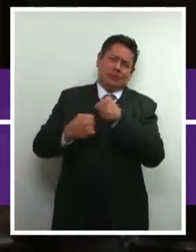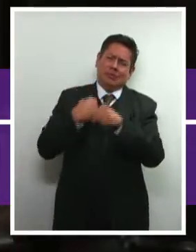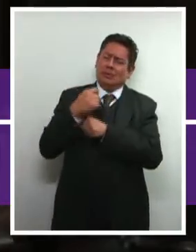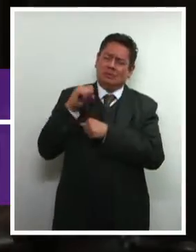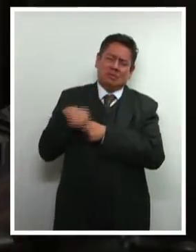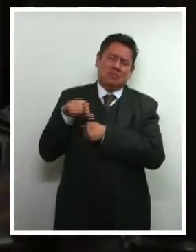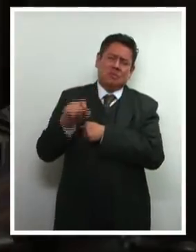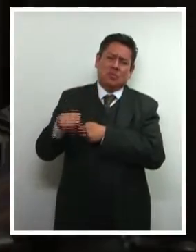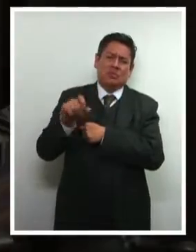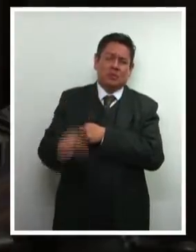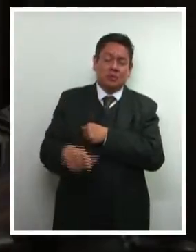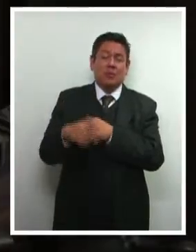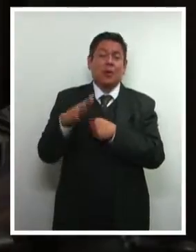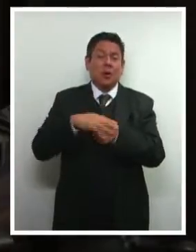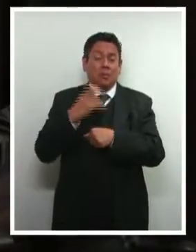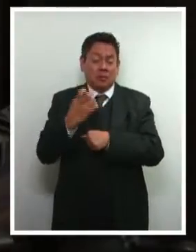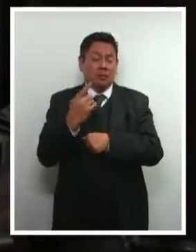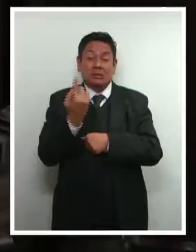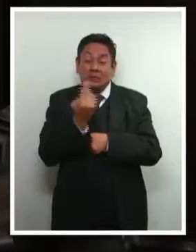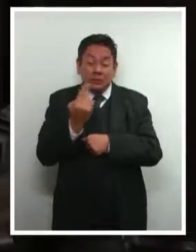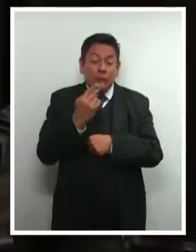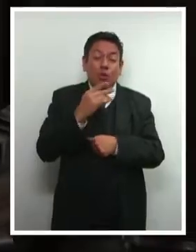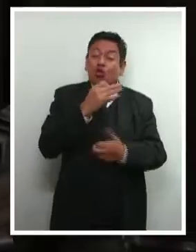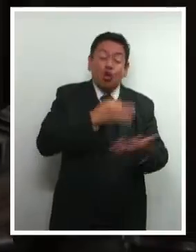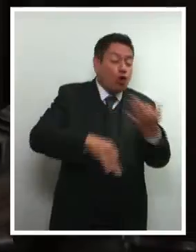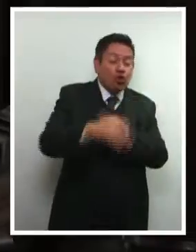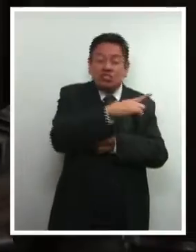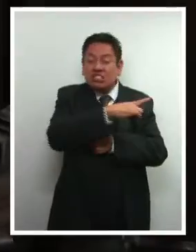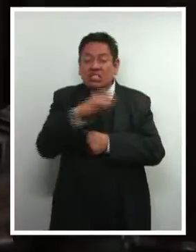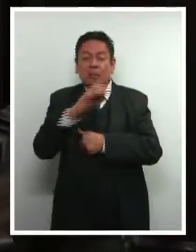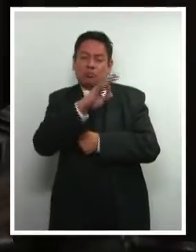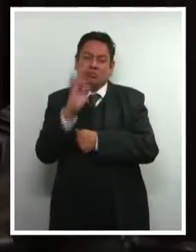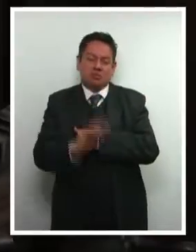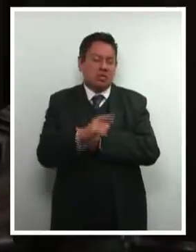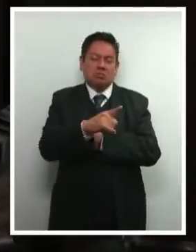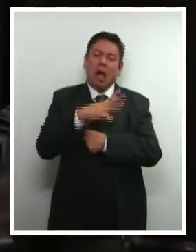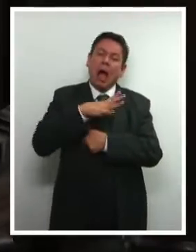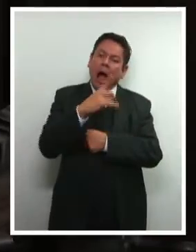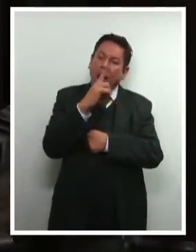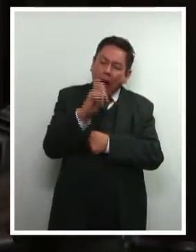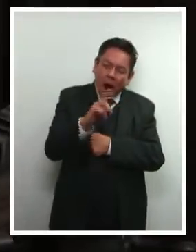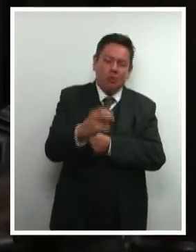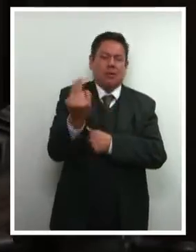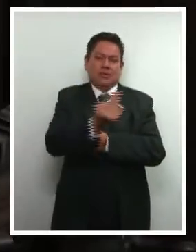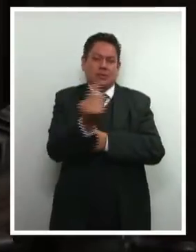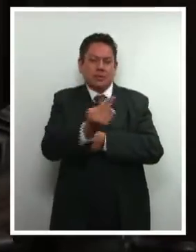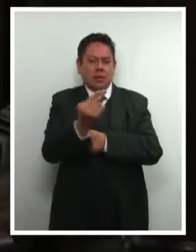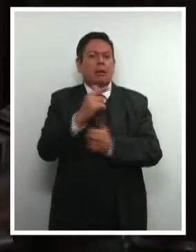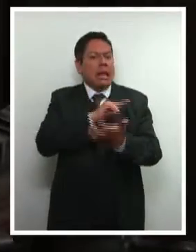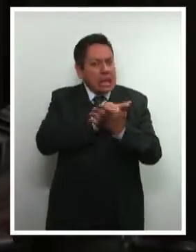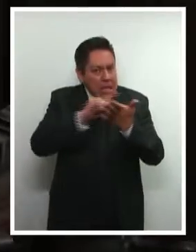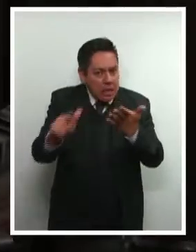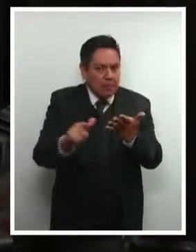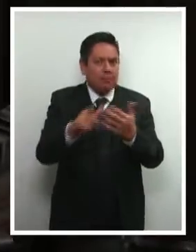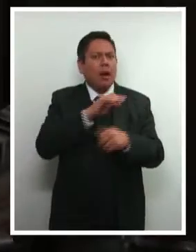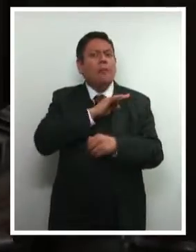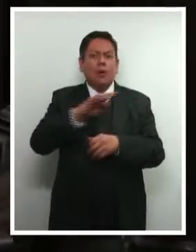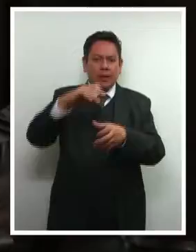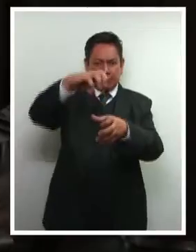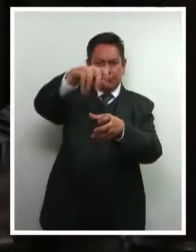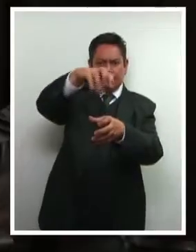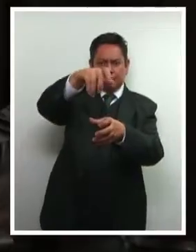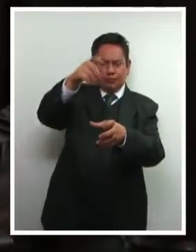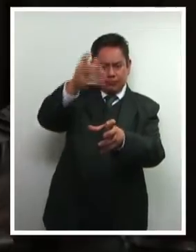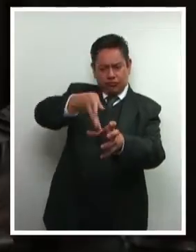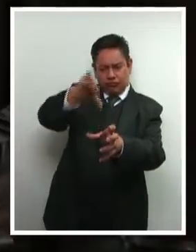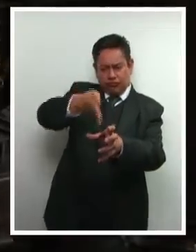de agua, como yo comentaba, 24 horas, 7 días a la semana, de agua de calidad bebible directamente del grifo en